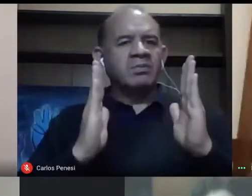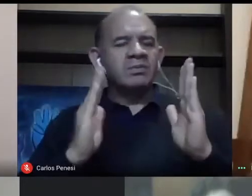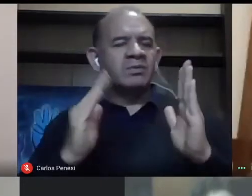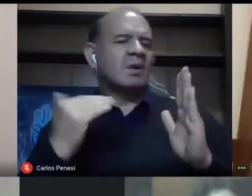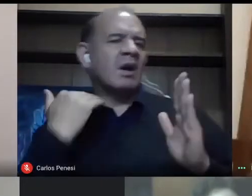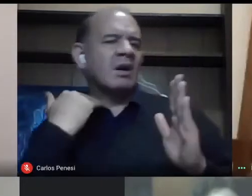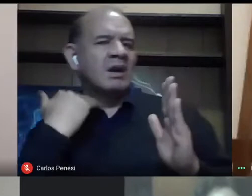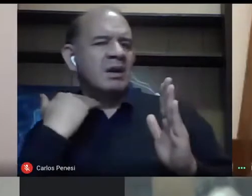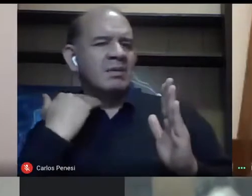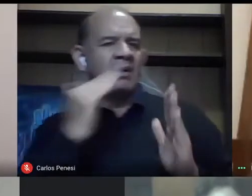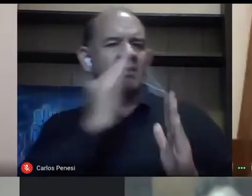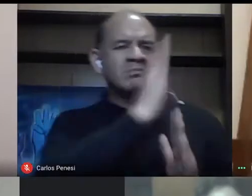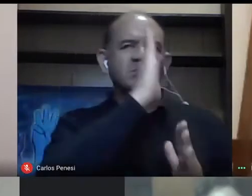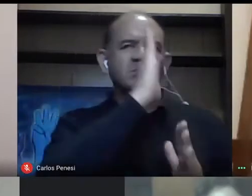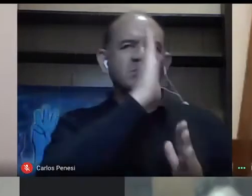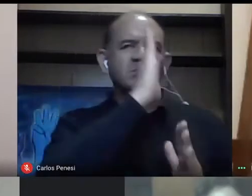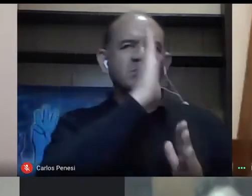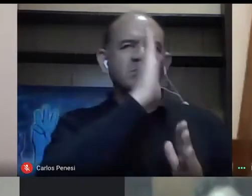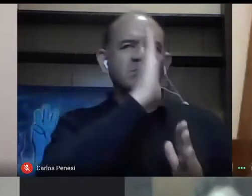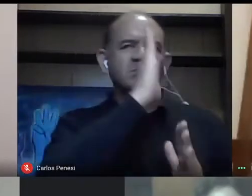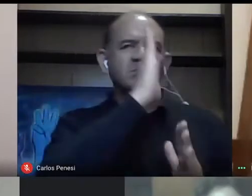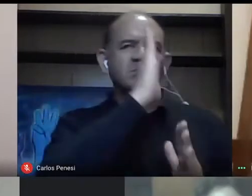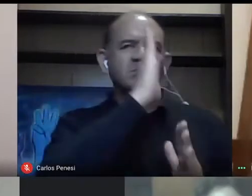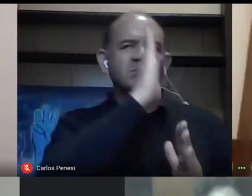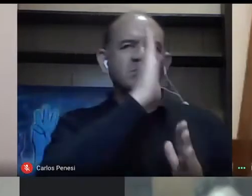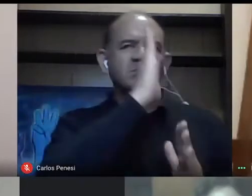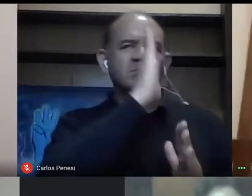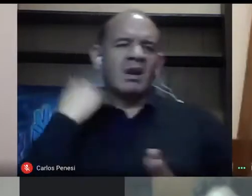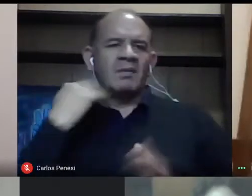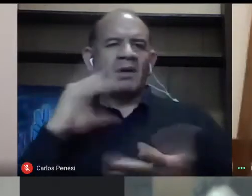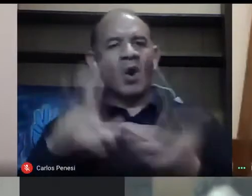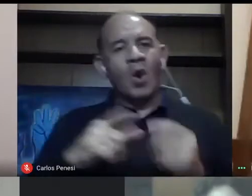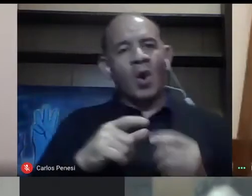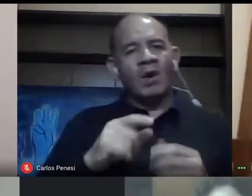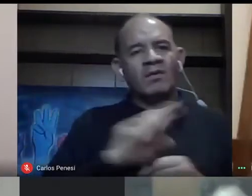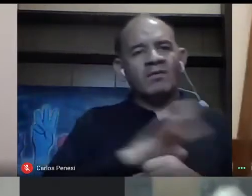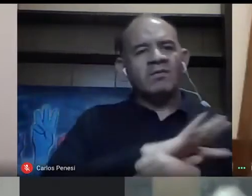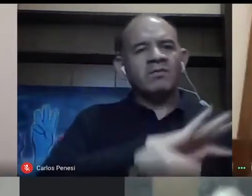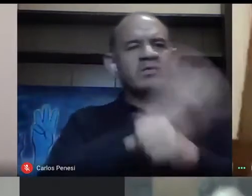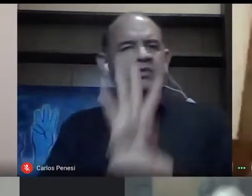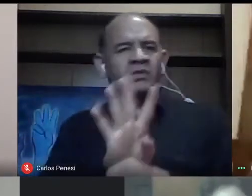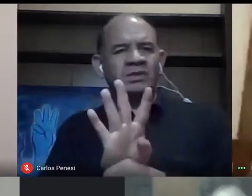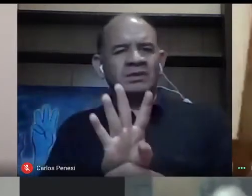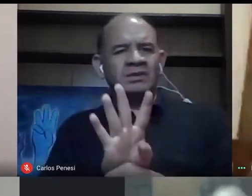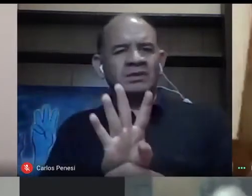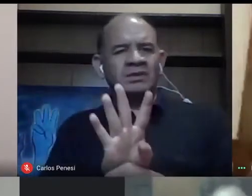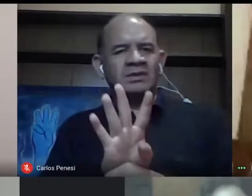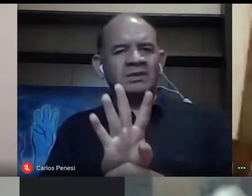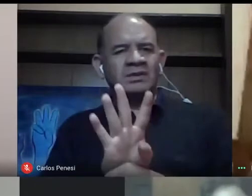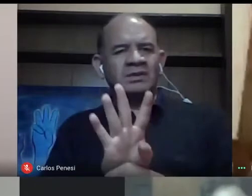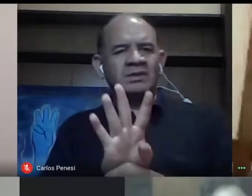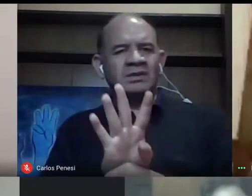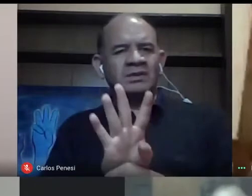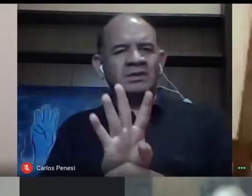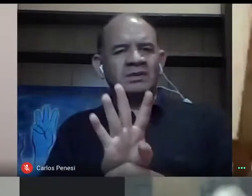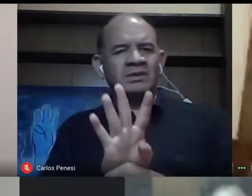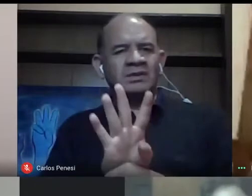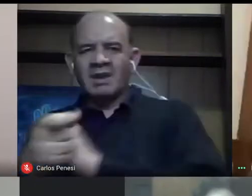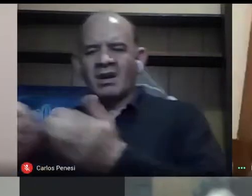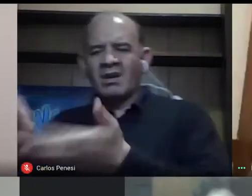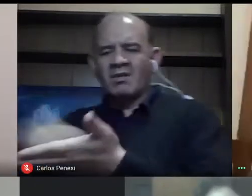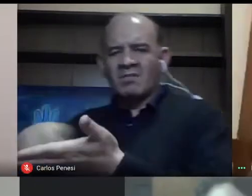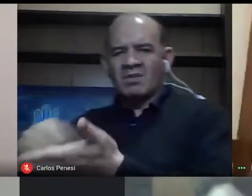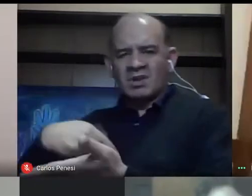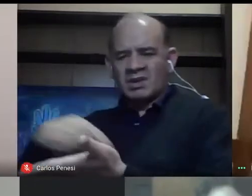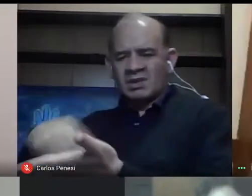realidad no querían un tratado amplio porque no querían modificar el status quo en relación al derecho a autor, digamos,